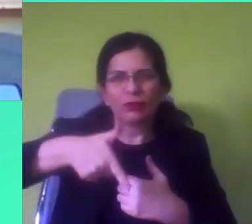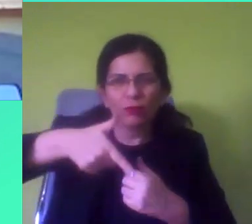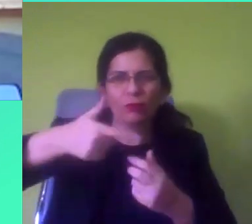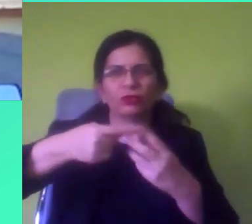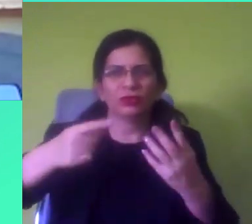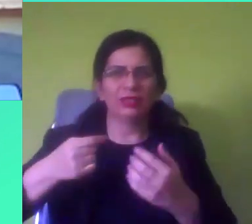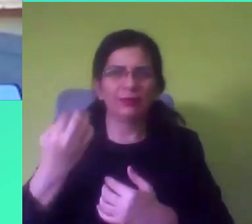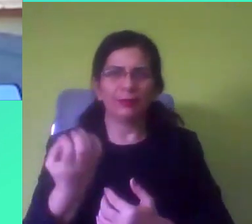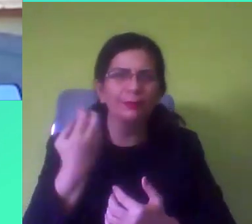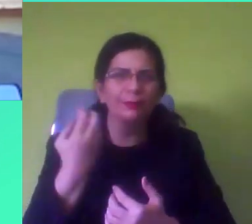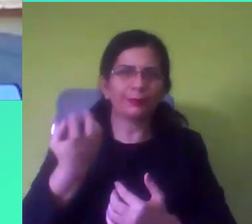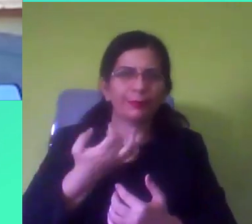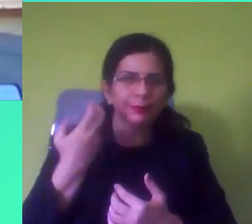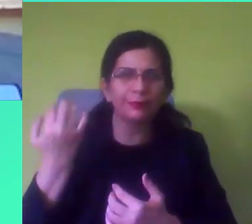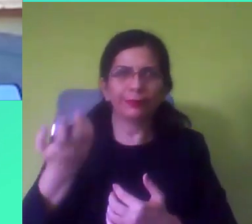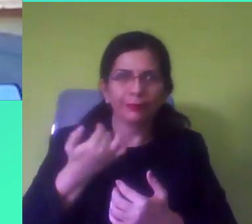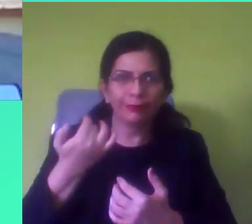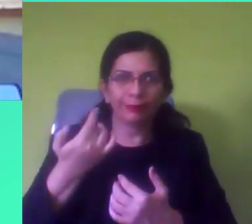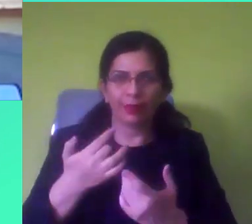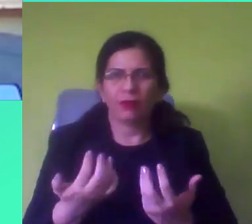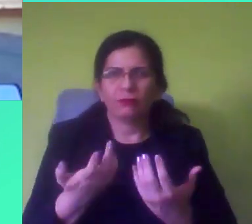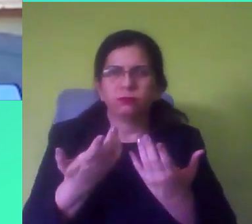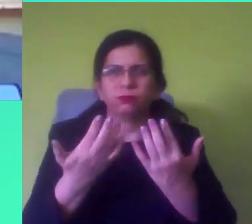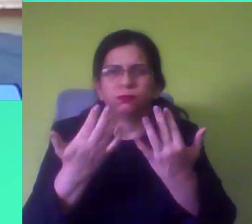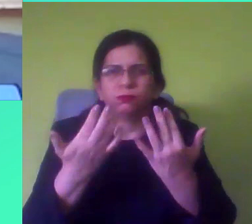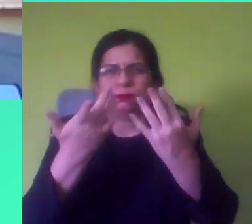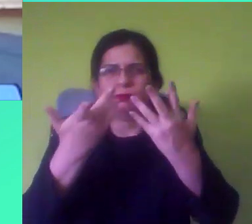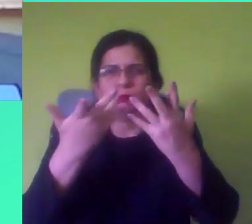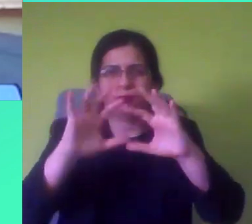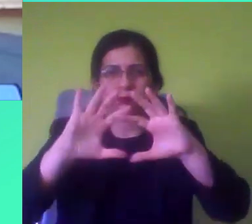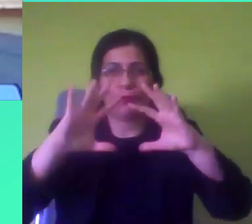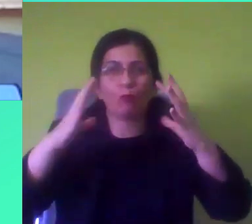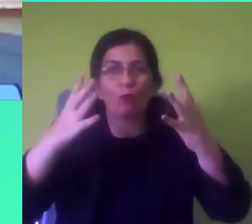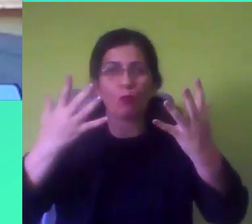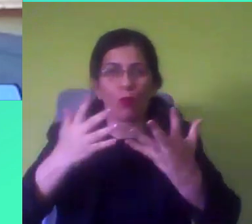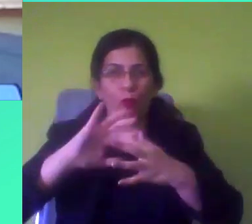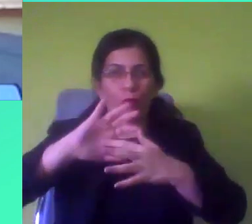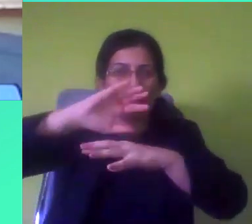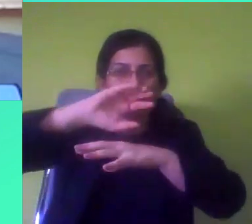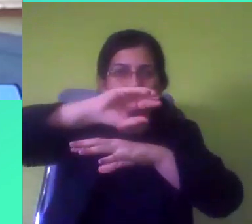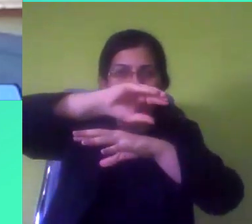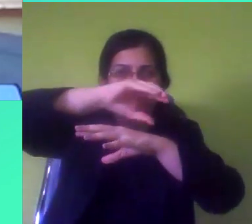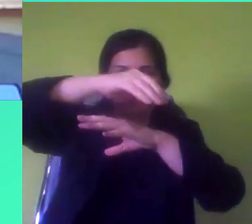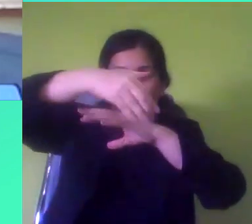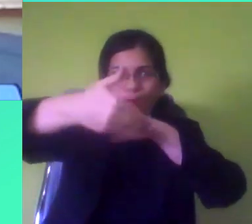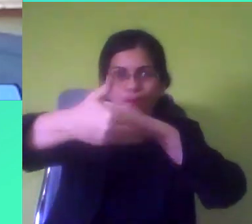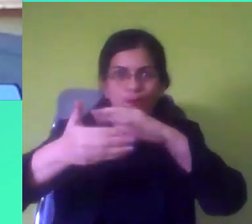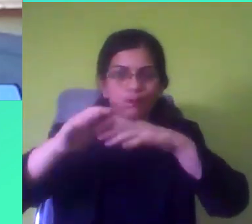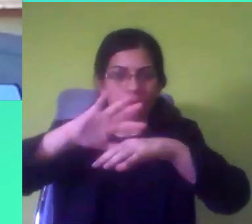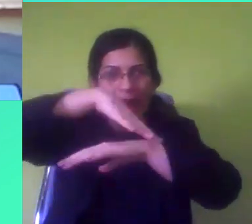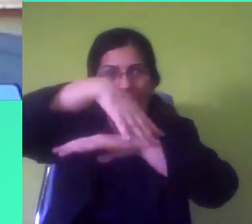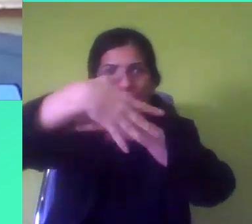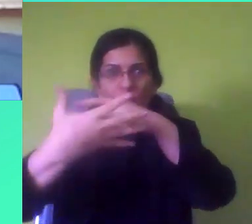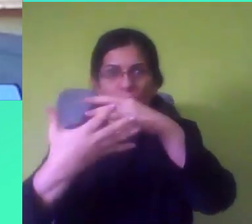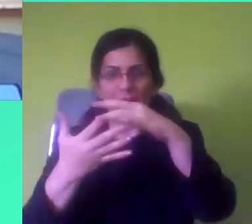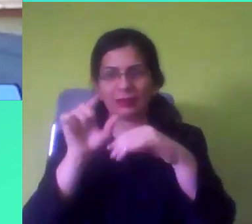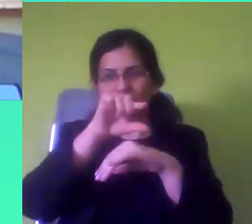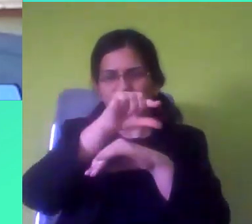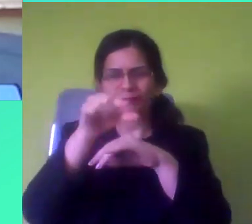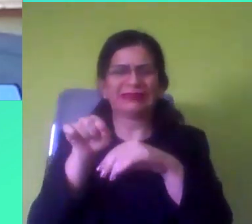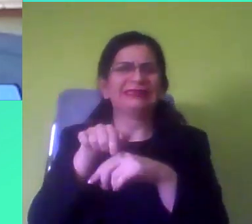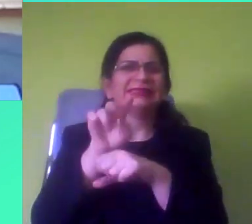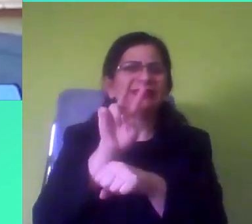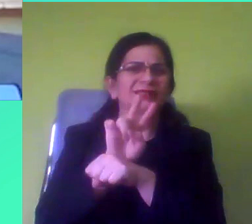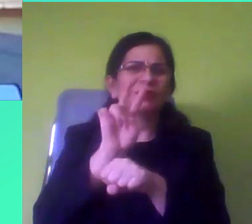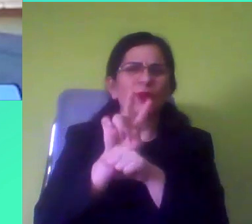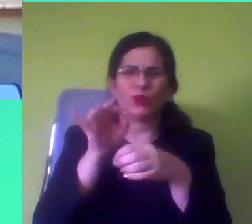aumentamos el espesor de lo que sería la manta que protege a la Tierra. Y eso es justamente lo que nosotros tenemos que tratar